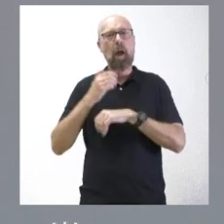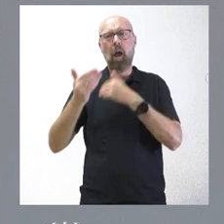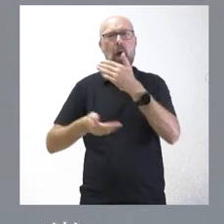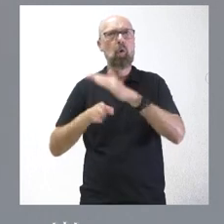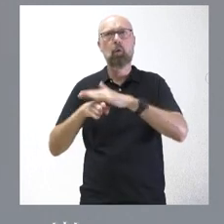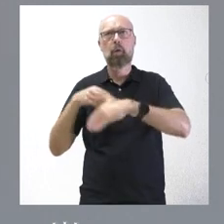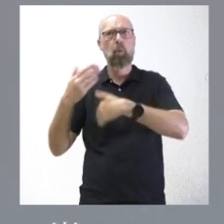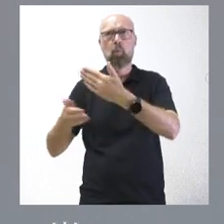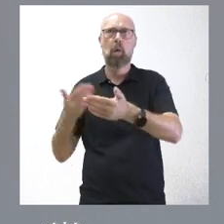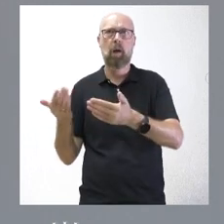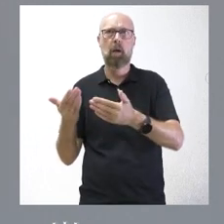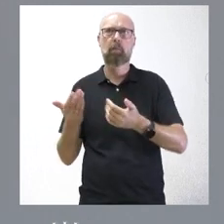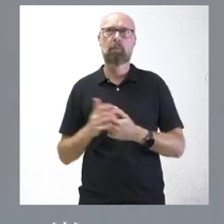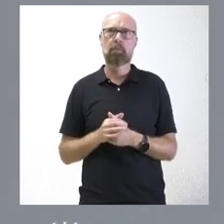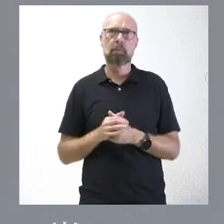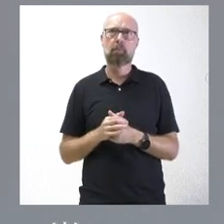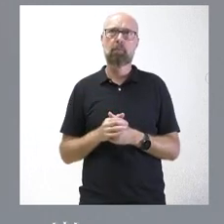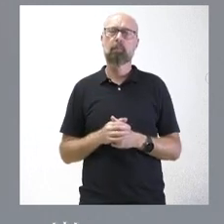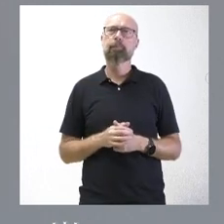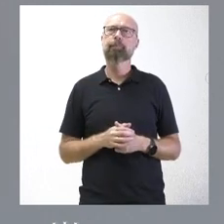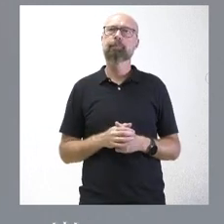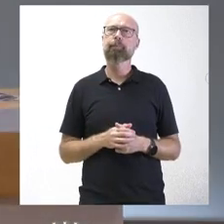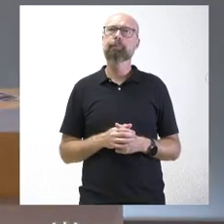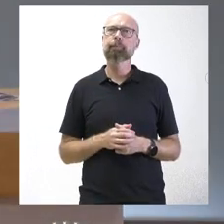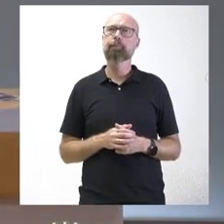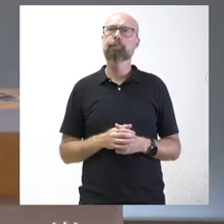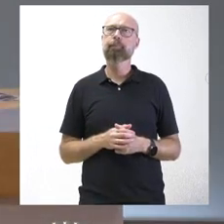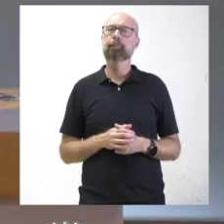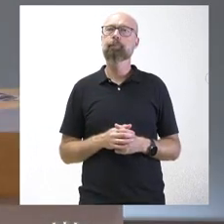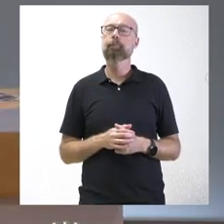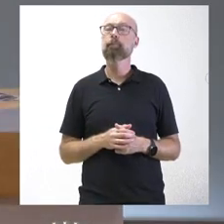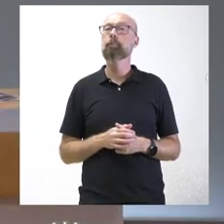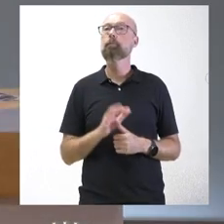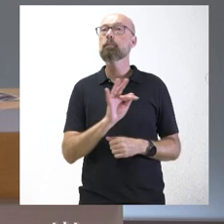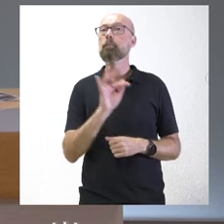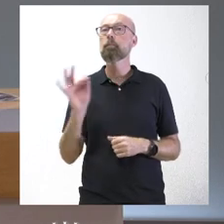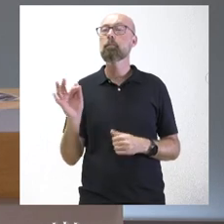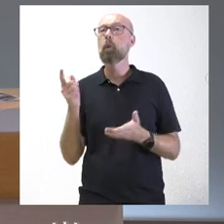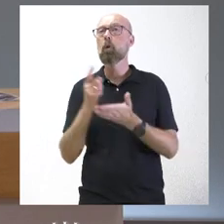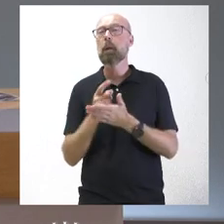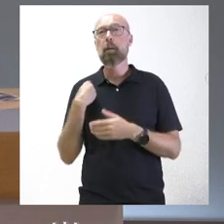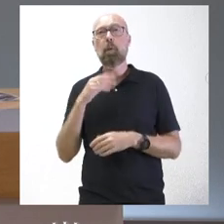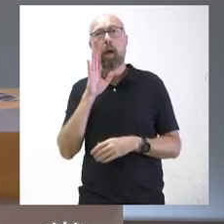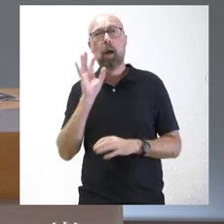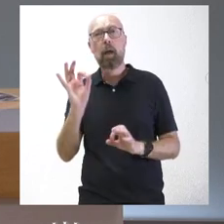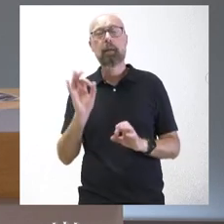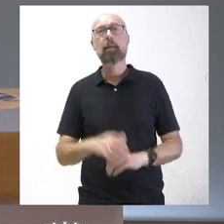corresponden a las médulas en el futuro damos de nuevo la palabra a Elizabeth